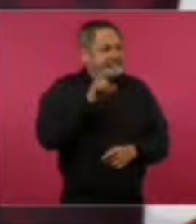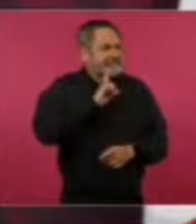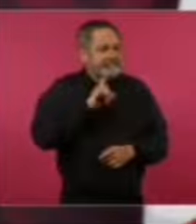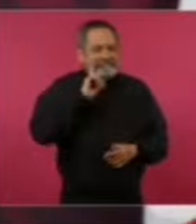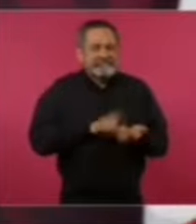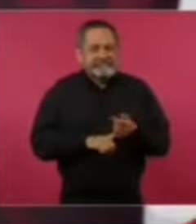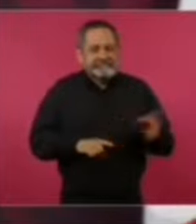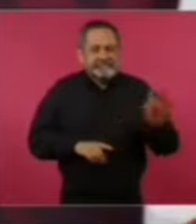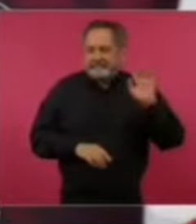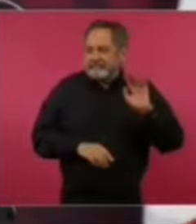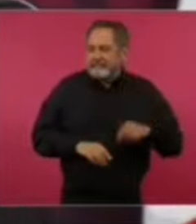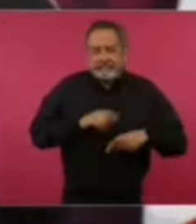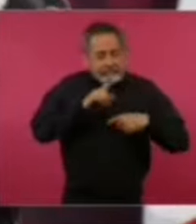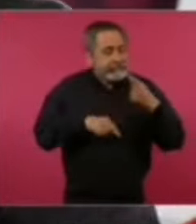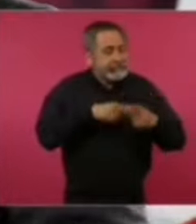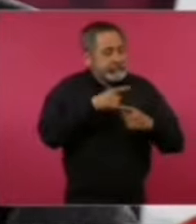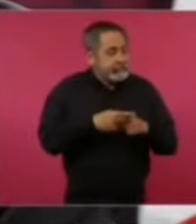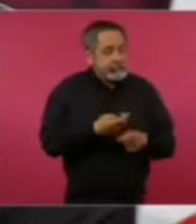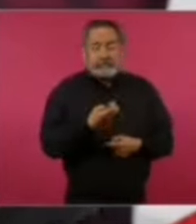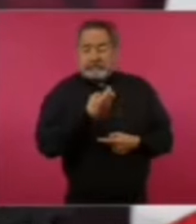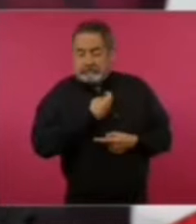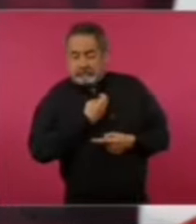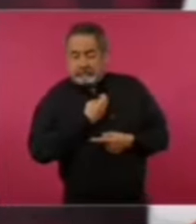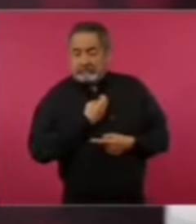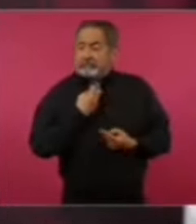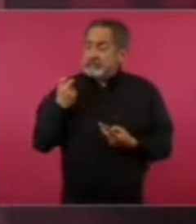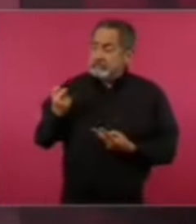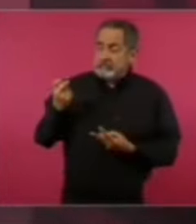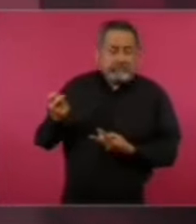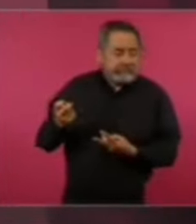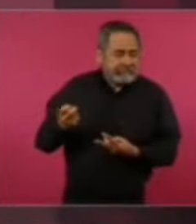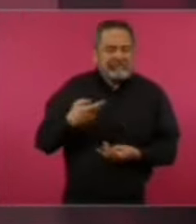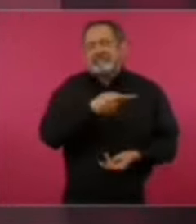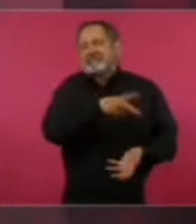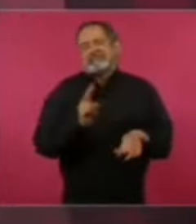Pero después de lo que me hizo a mí,